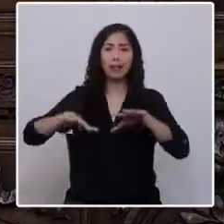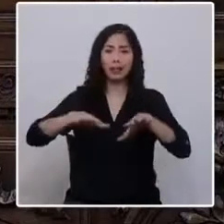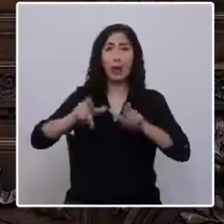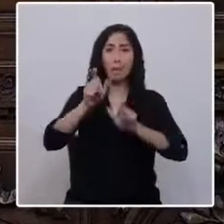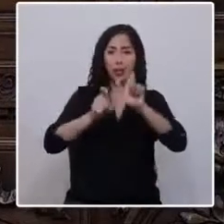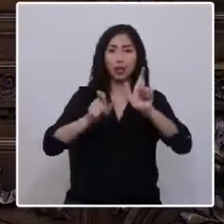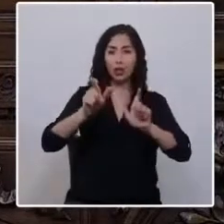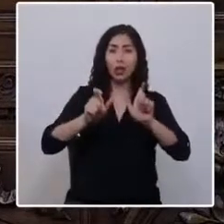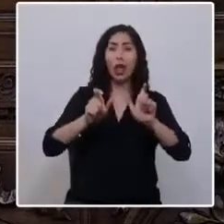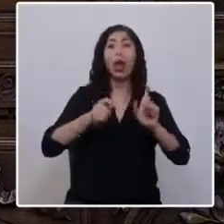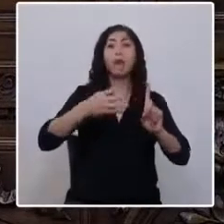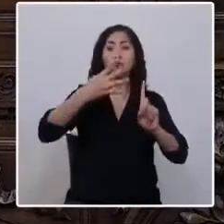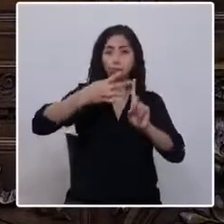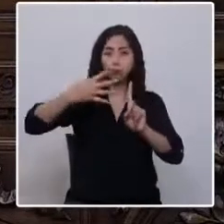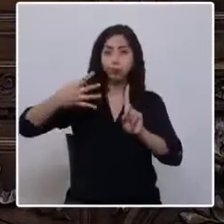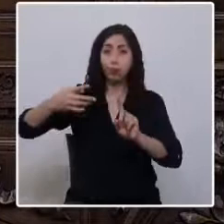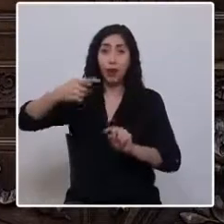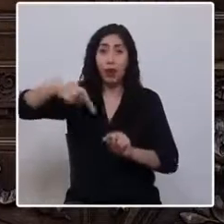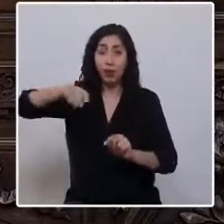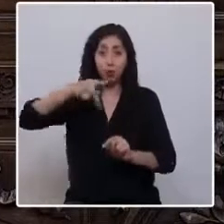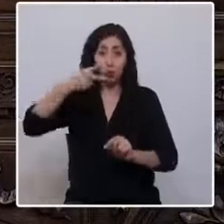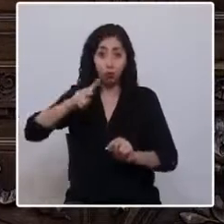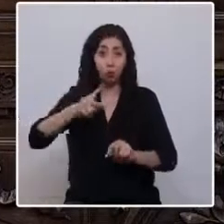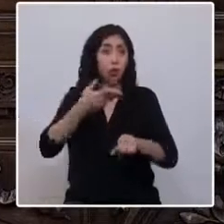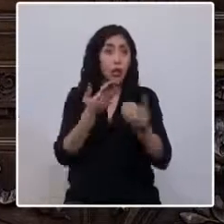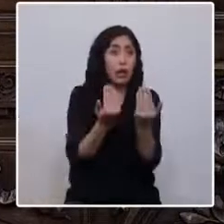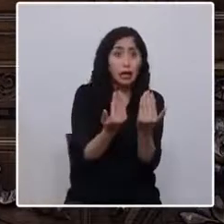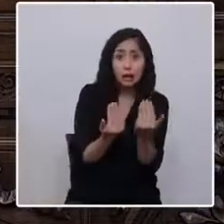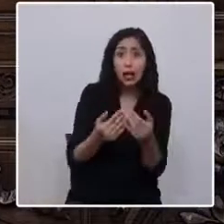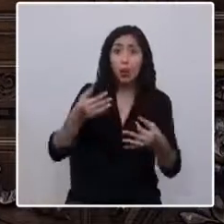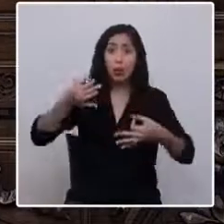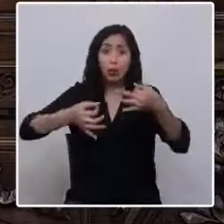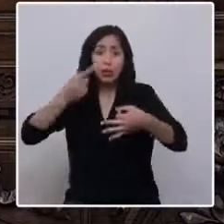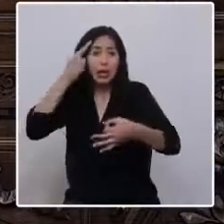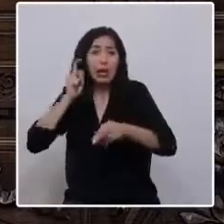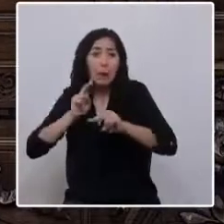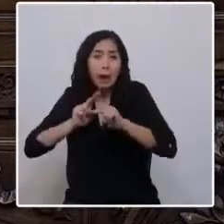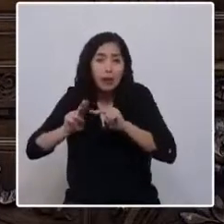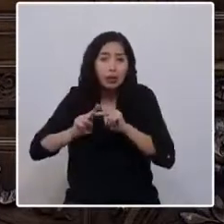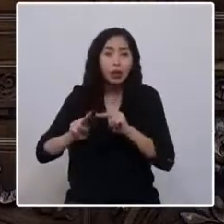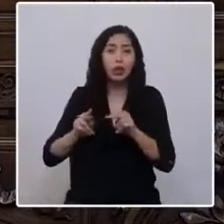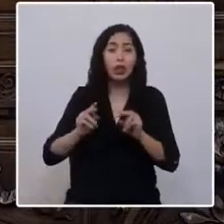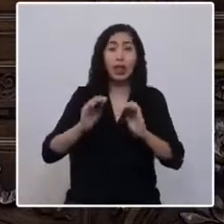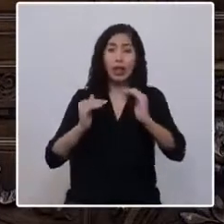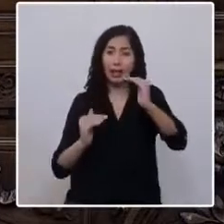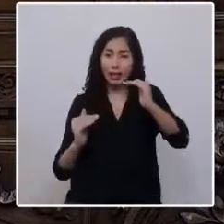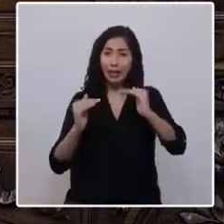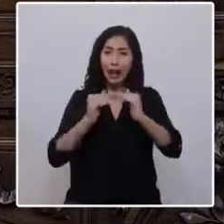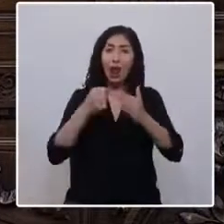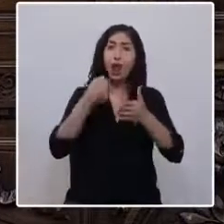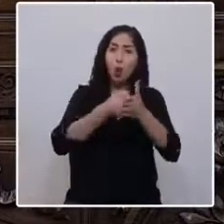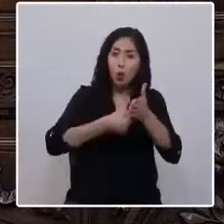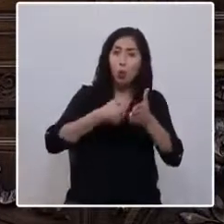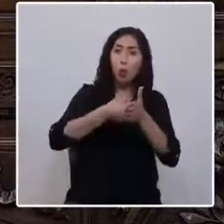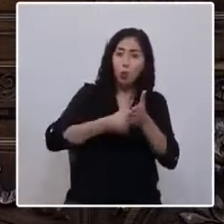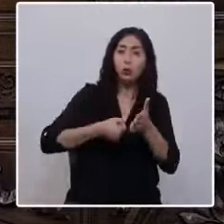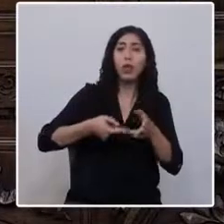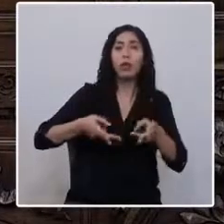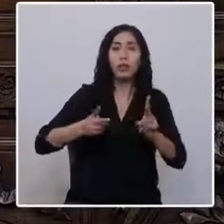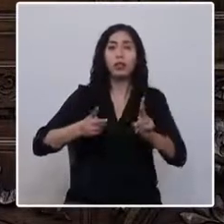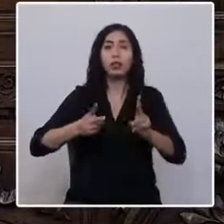sexual, postergadas en sus demandas históricas de justicia, reparación, equidad y lucha por los derechos sexuales y